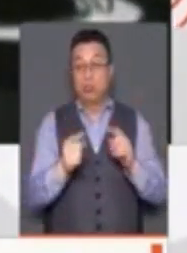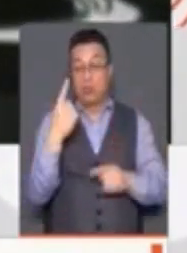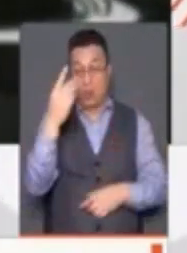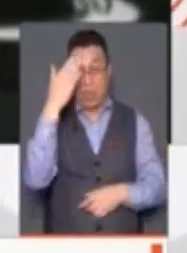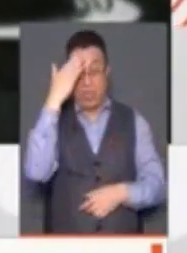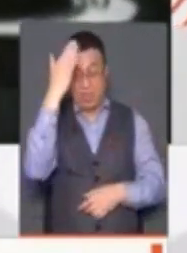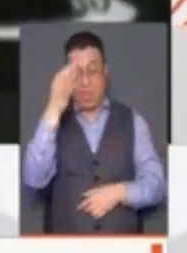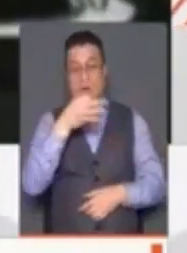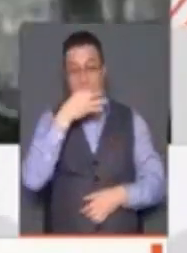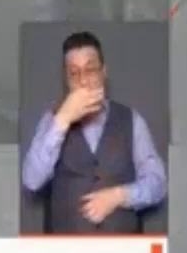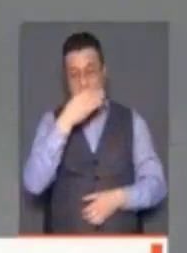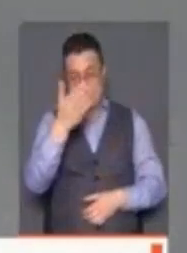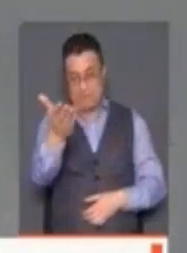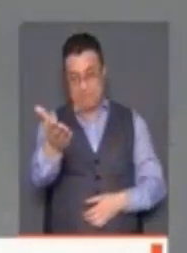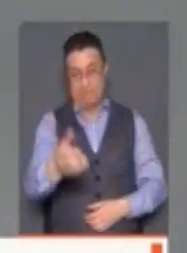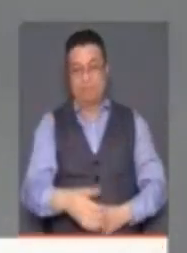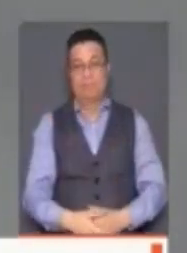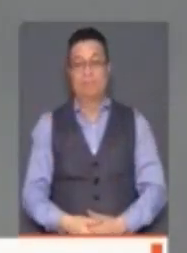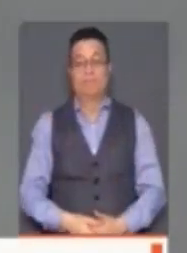continuación.